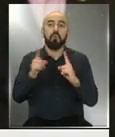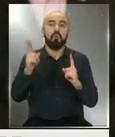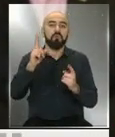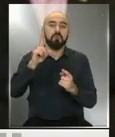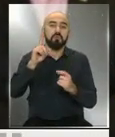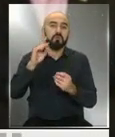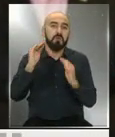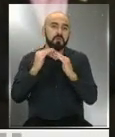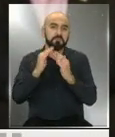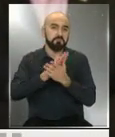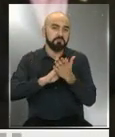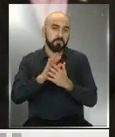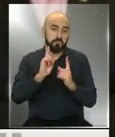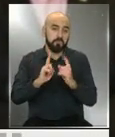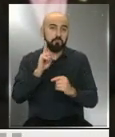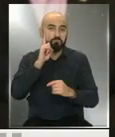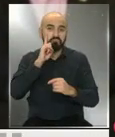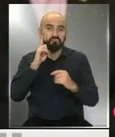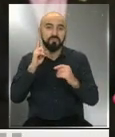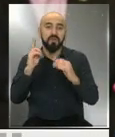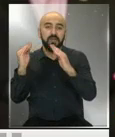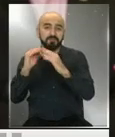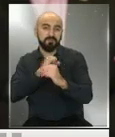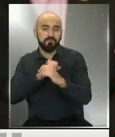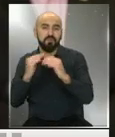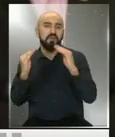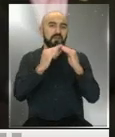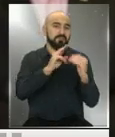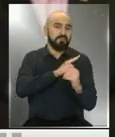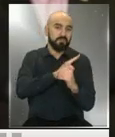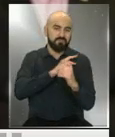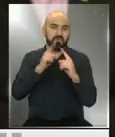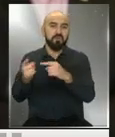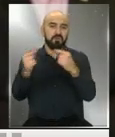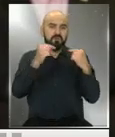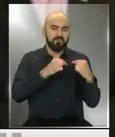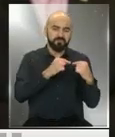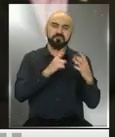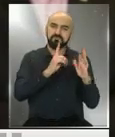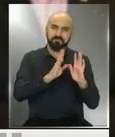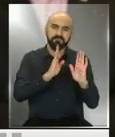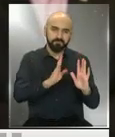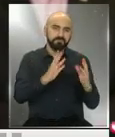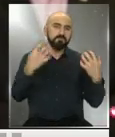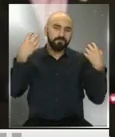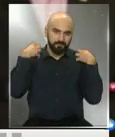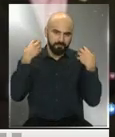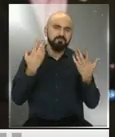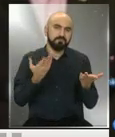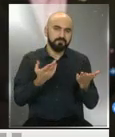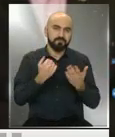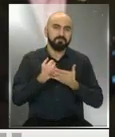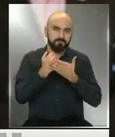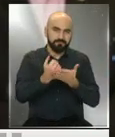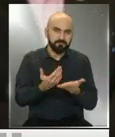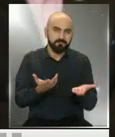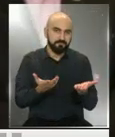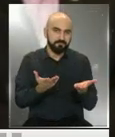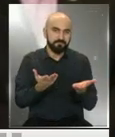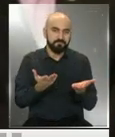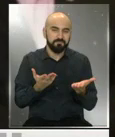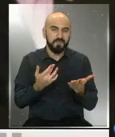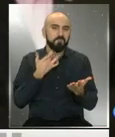particular a las que están aquí en la región de Valparaíso, y a ser no solo responsables, sino a ser solidarios, porque el cumplimiento de estas